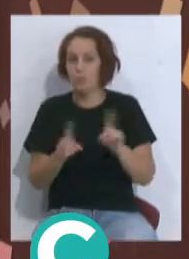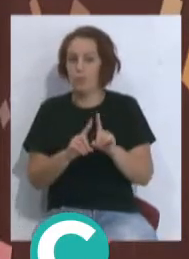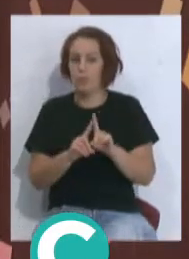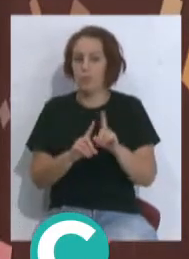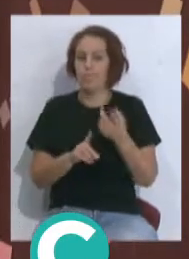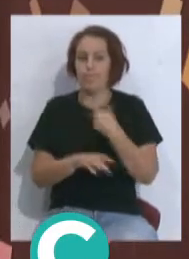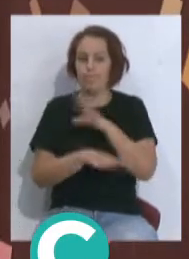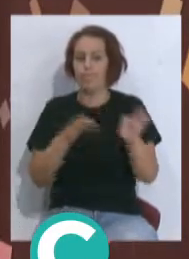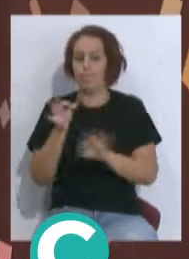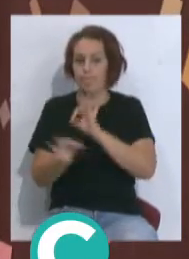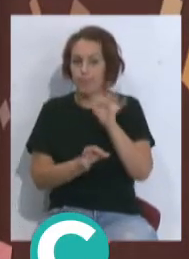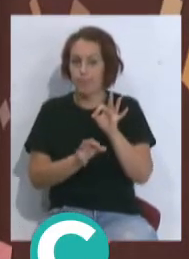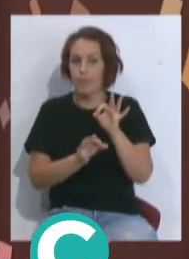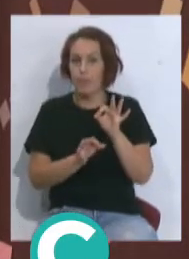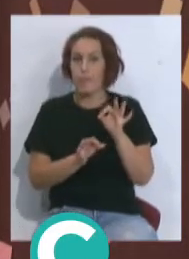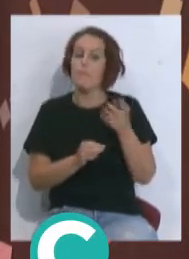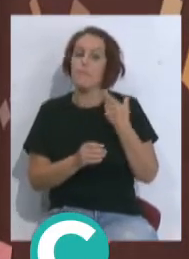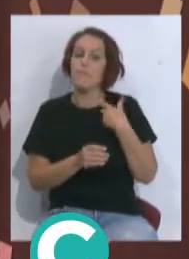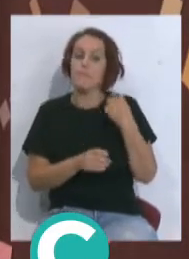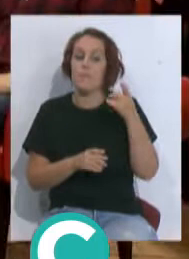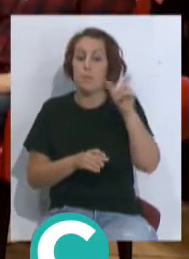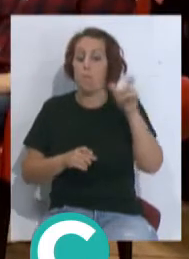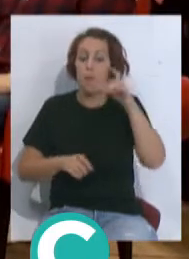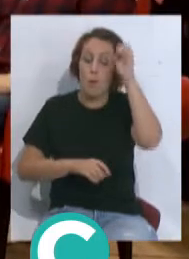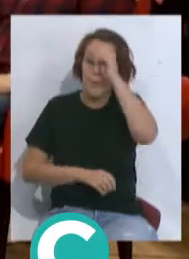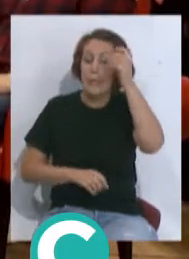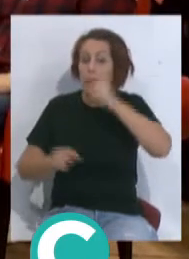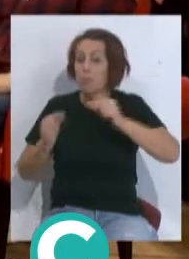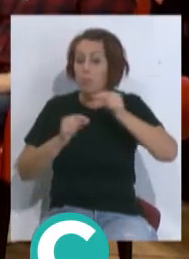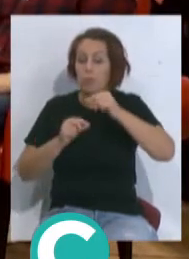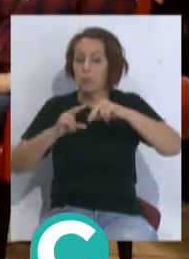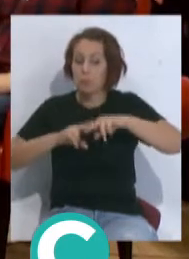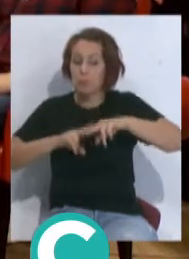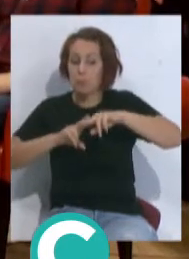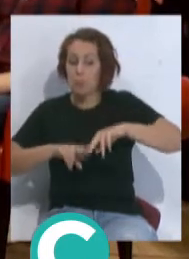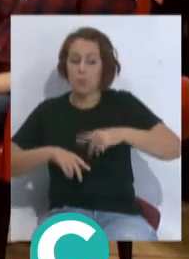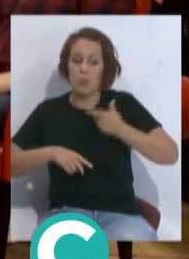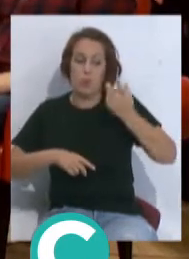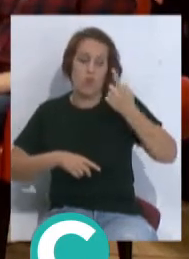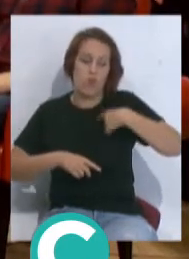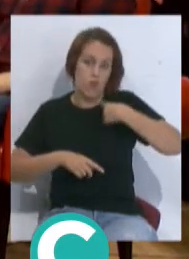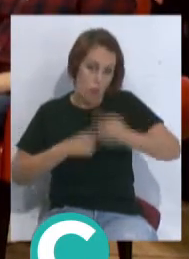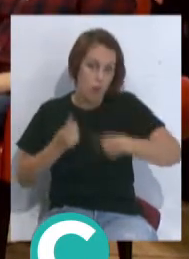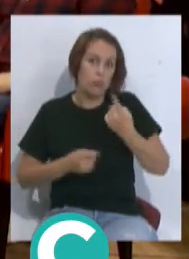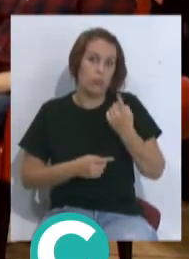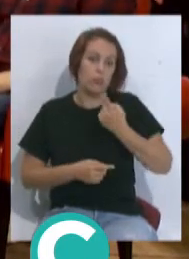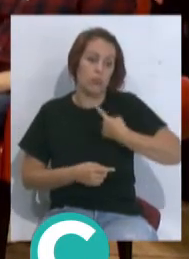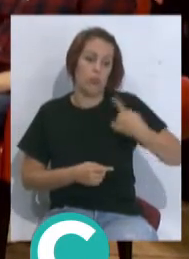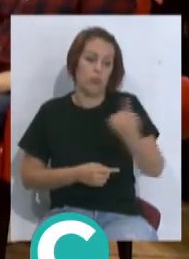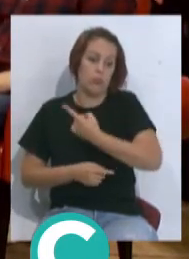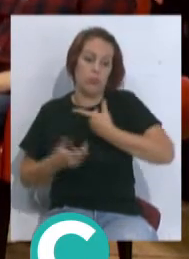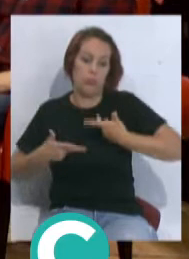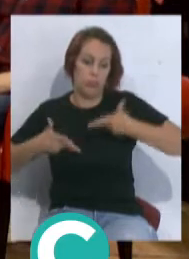un organismo en el que opinan, debaten, analizan, pero después cada uno evidentemente es muy libre de actuar como